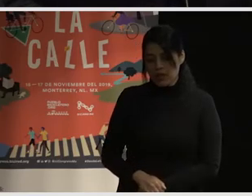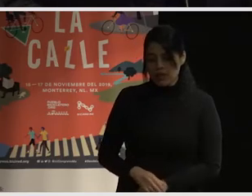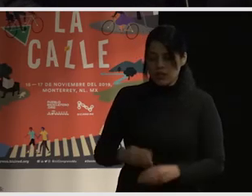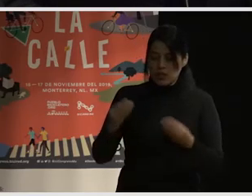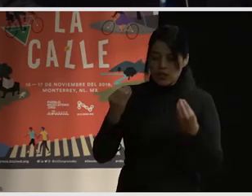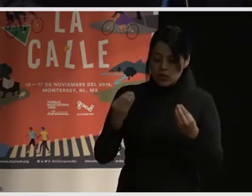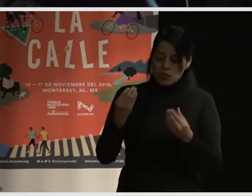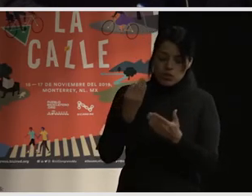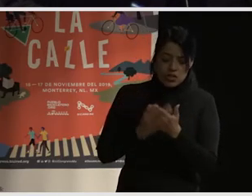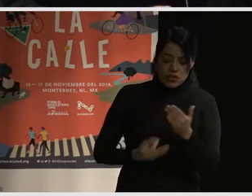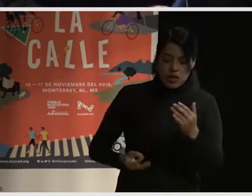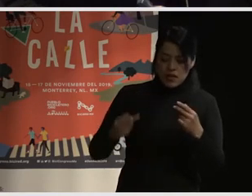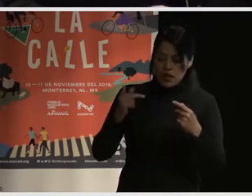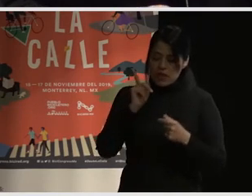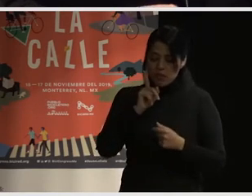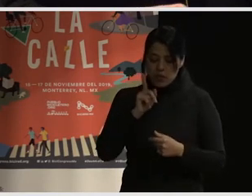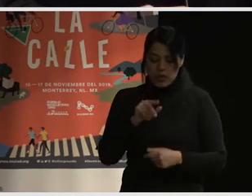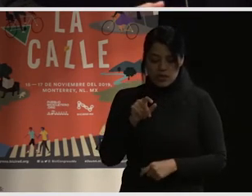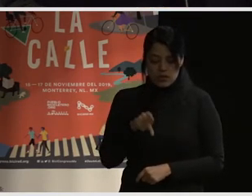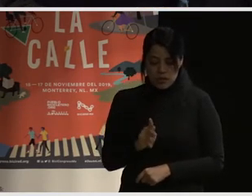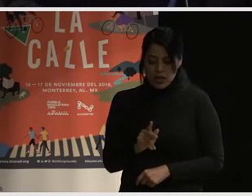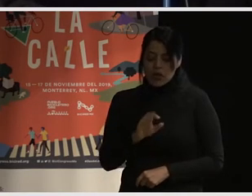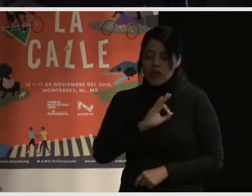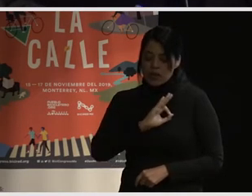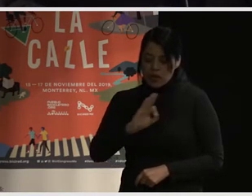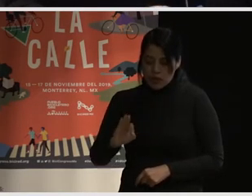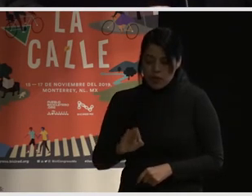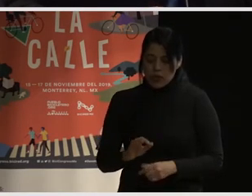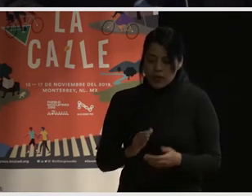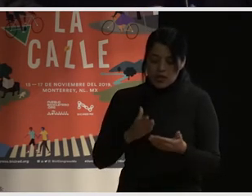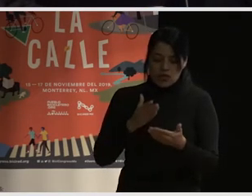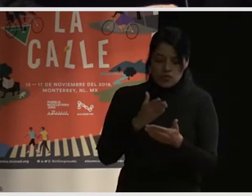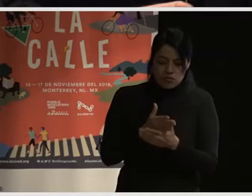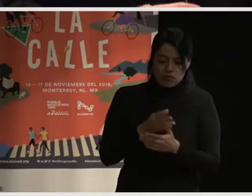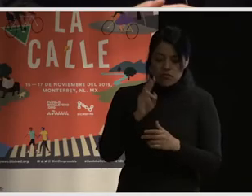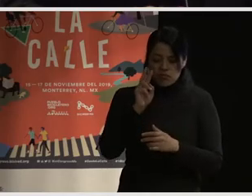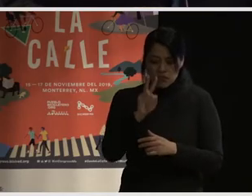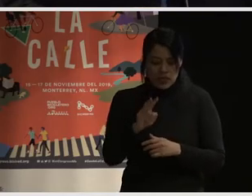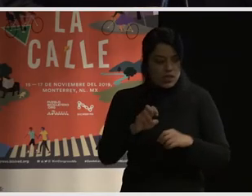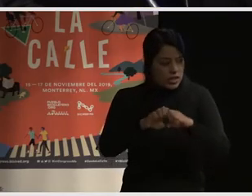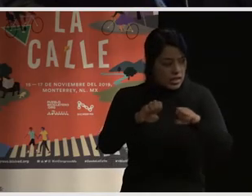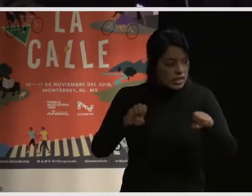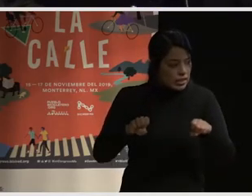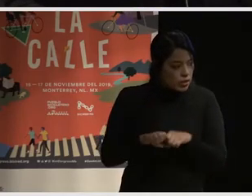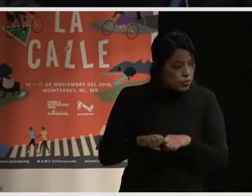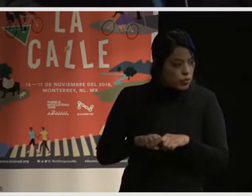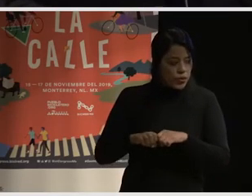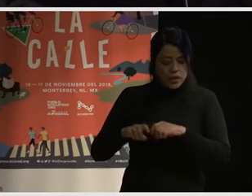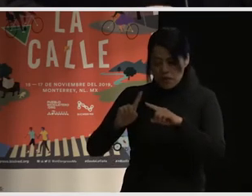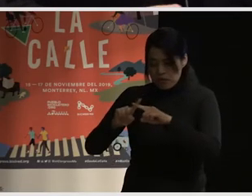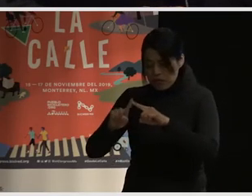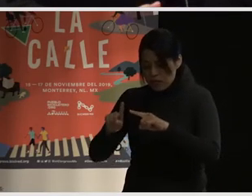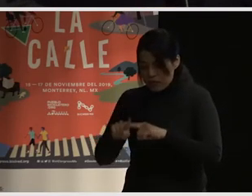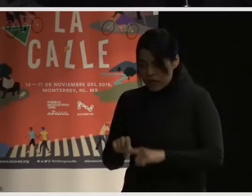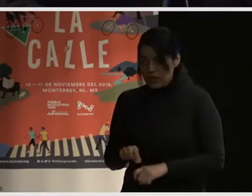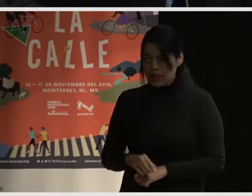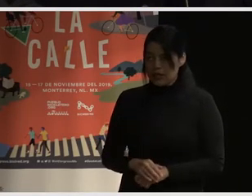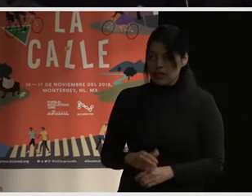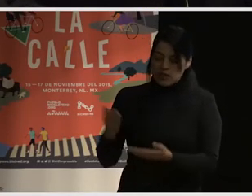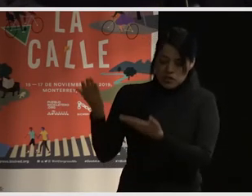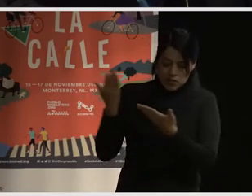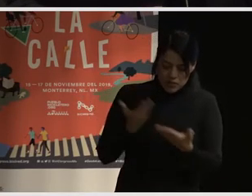hacemos mucha falta entonces también poderlo atravesar por ahí poder contemplar que tu equipo tiene que ser diverso y no solo tal vez tiene